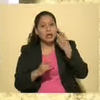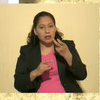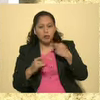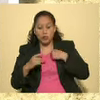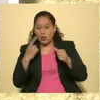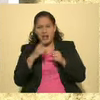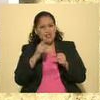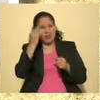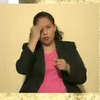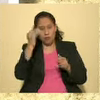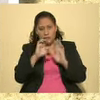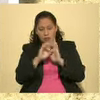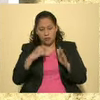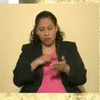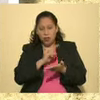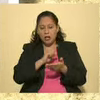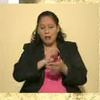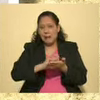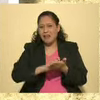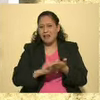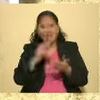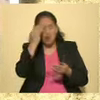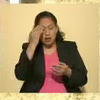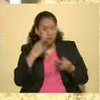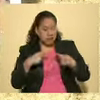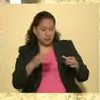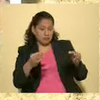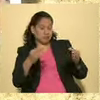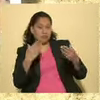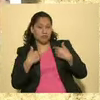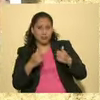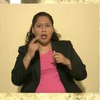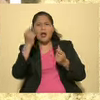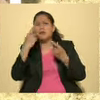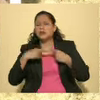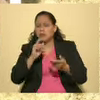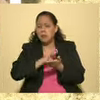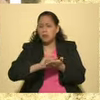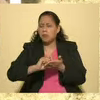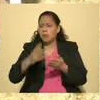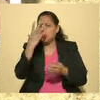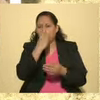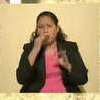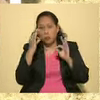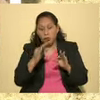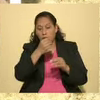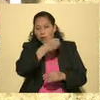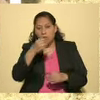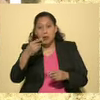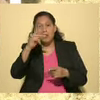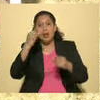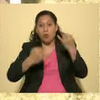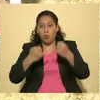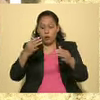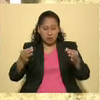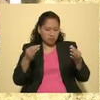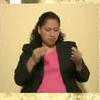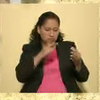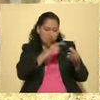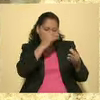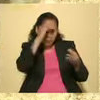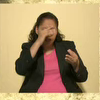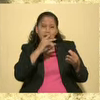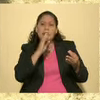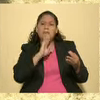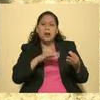tengo una letra pésima, por ejemplo, sí, y muy difícil de entender. Hay gente que tiene una letra Palmer preciosa, pero a muchas veces un juez interpretaba una palabra, un